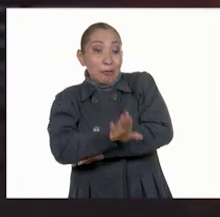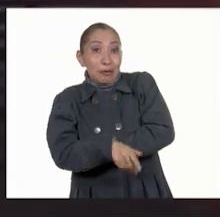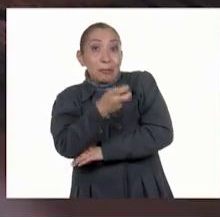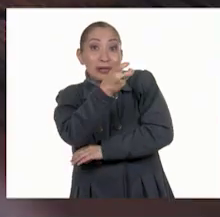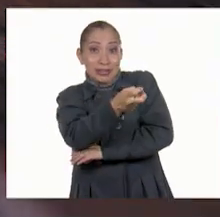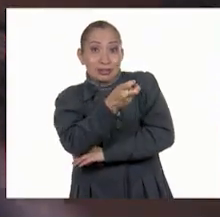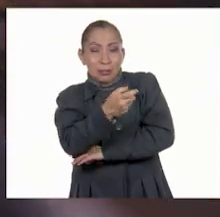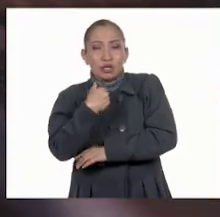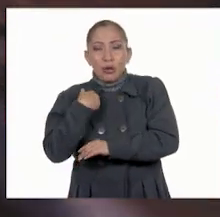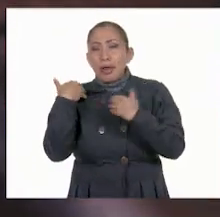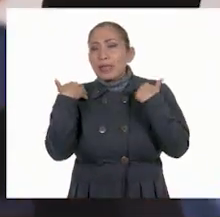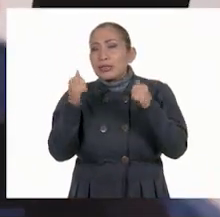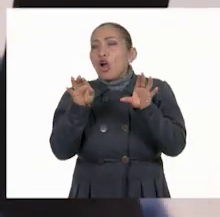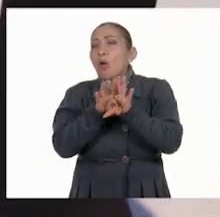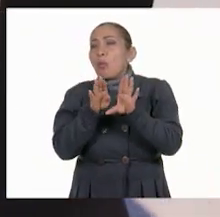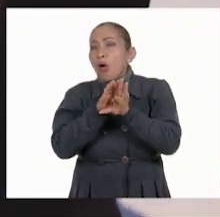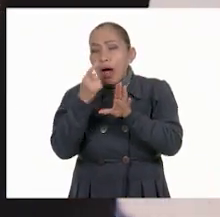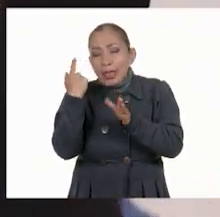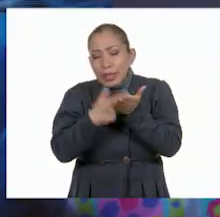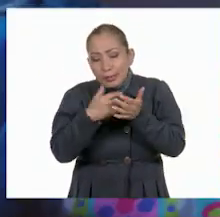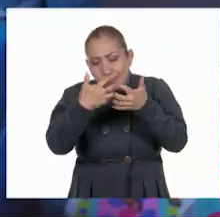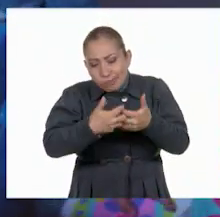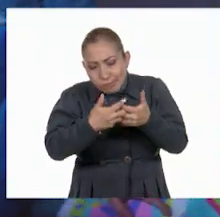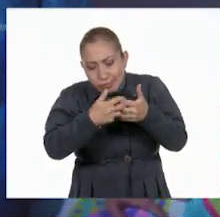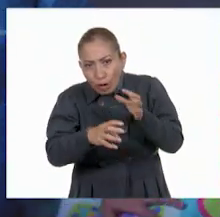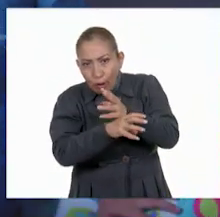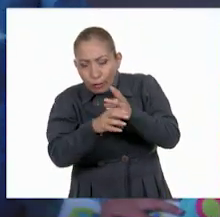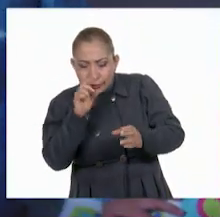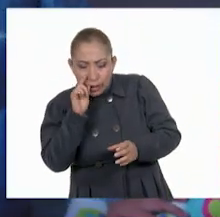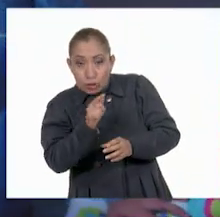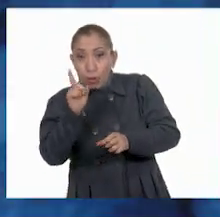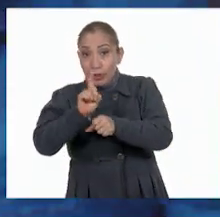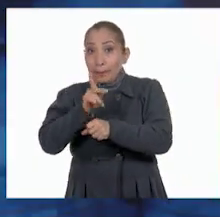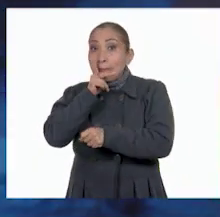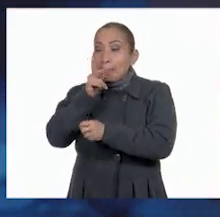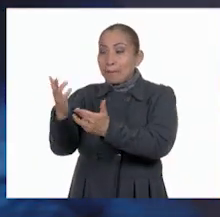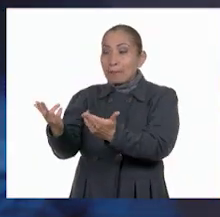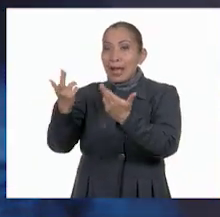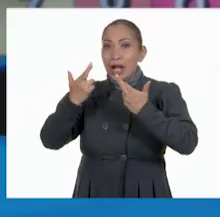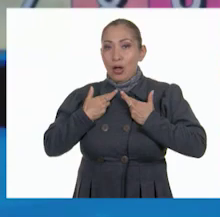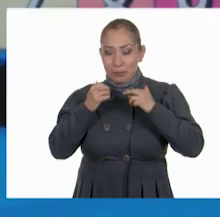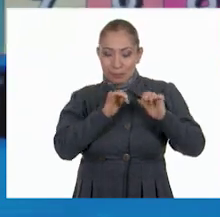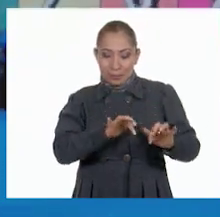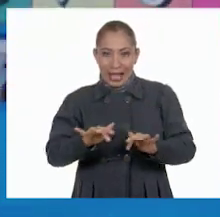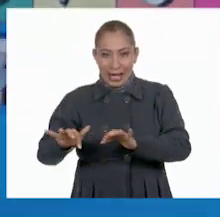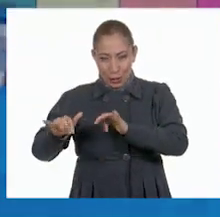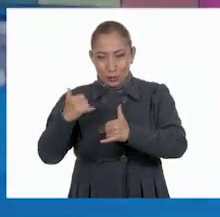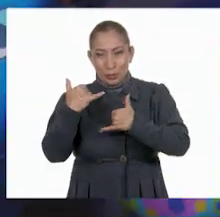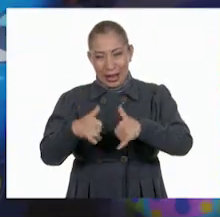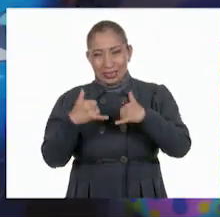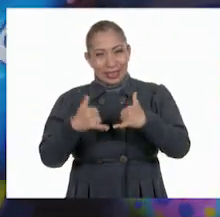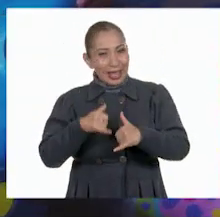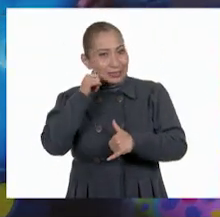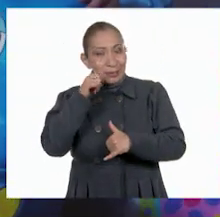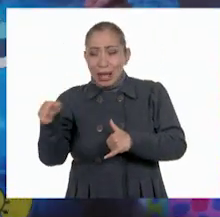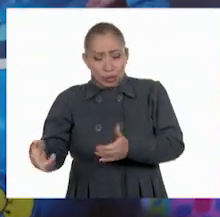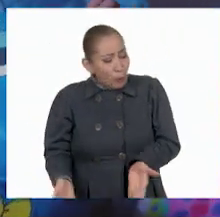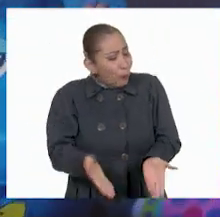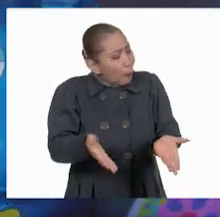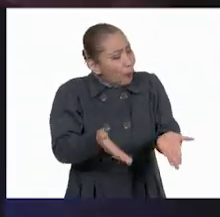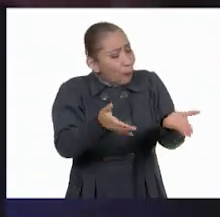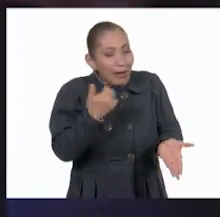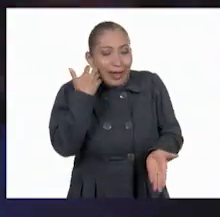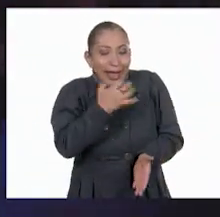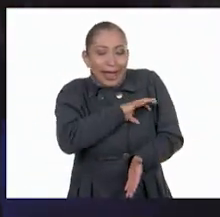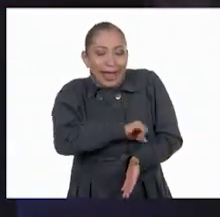hizo entender cómo funcionan las cosas. Un día, mi papá me regaló un pianito de juguete con todas las ganas de estimular